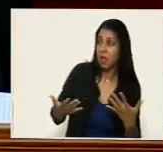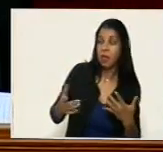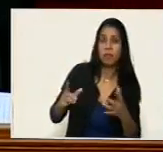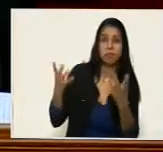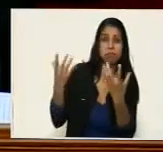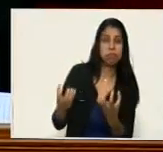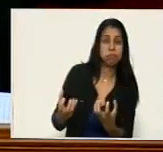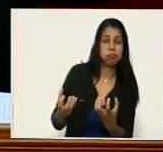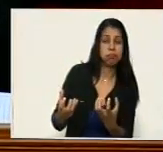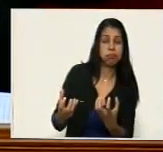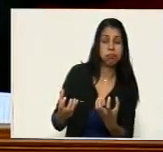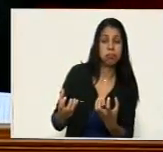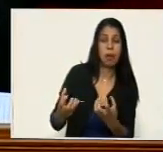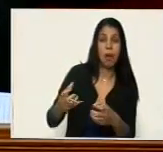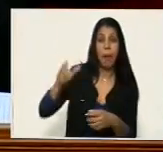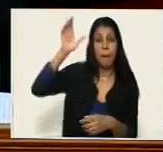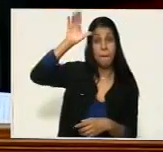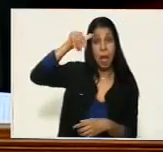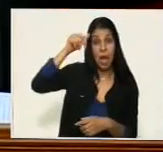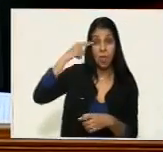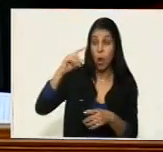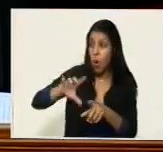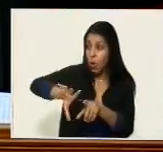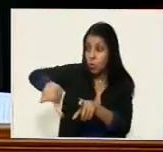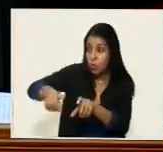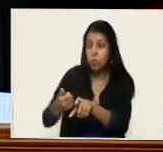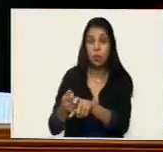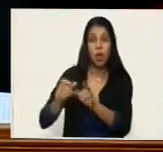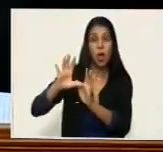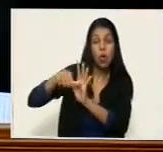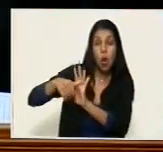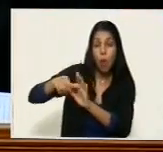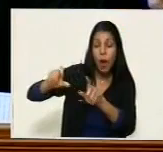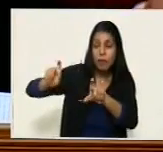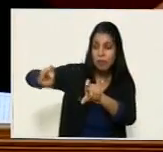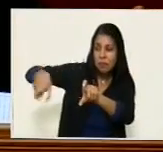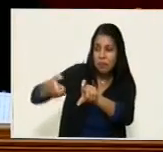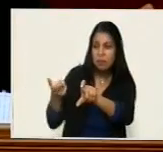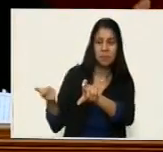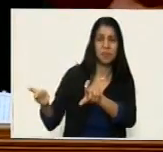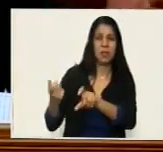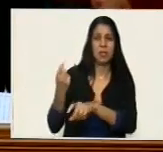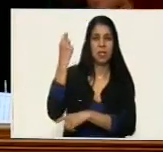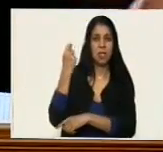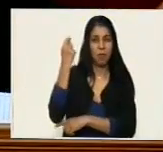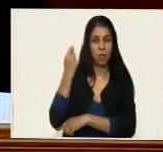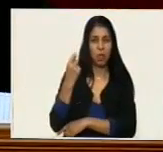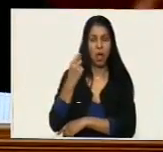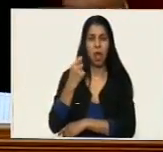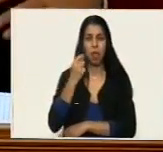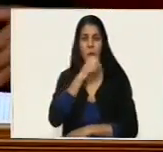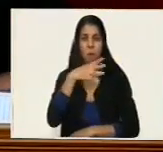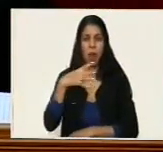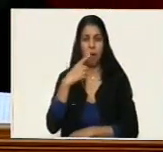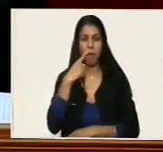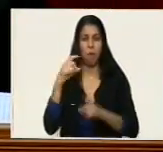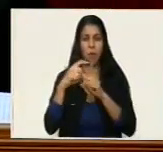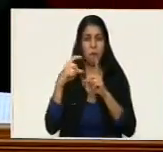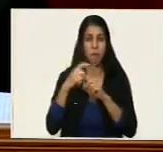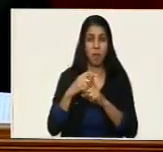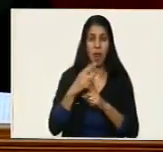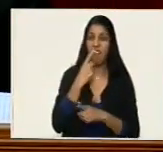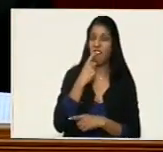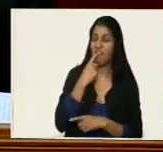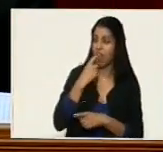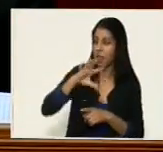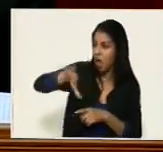los baños, porque son de bronce, me imagino, ¿verdad? Se la robaron. ¿Qué diputado de ese Badeco, Copellano, Primera Justicia, la tendrá en los bolsillos o en